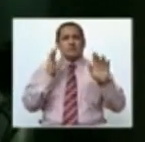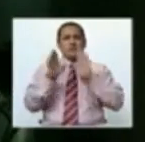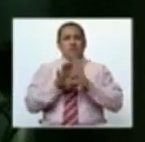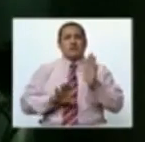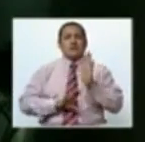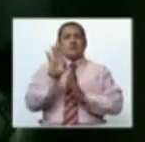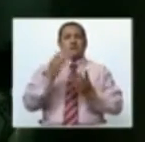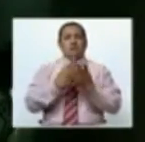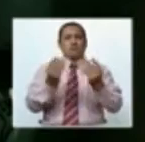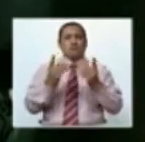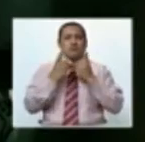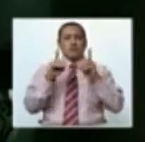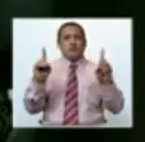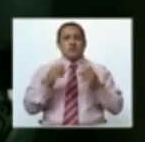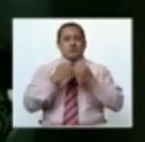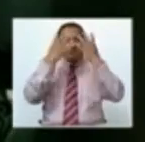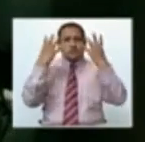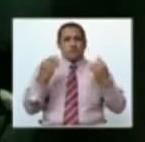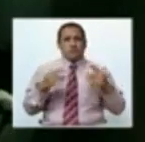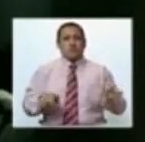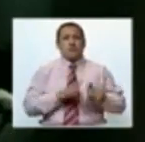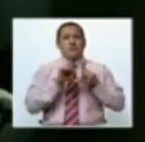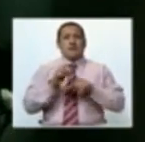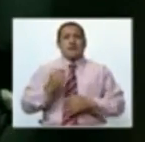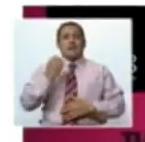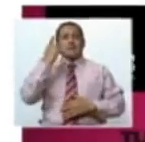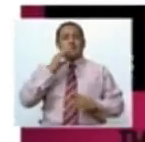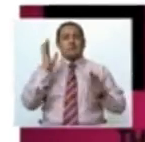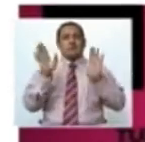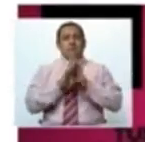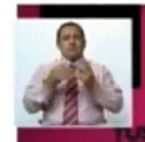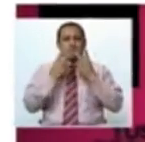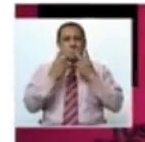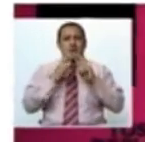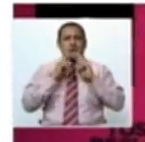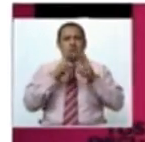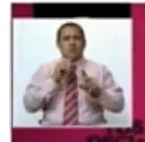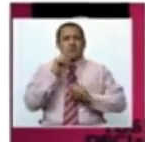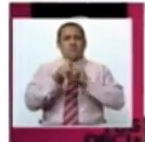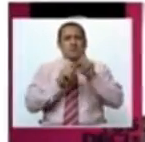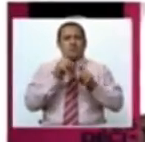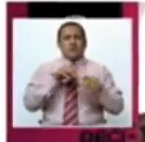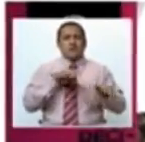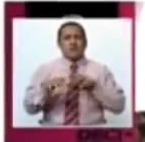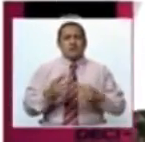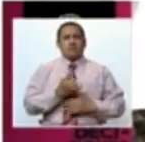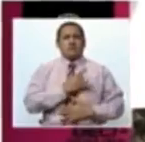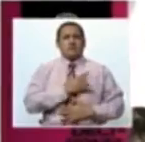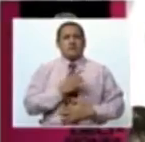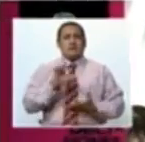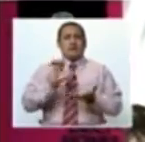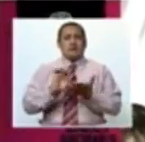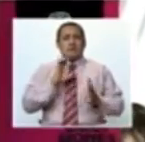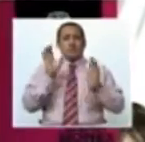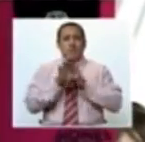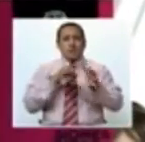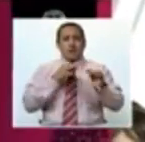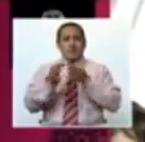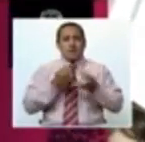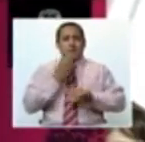diferencia entre el crecimiento de los divorcios y matrimonios, se tiene, por ejemplo, los resultados de una encuesta hecha por la Universidad de